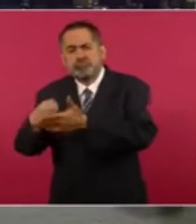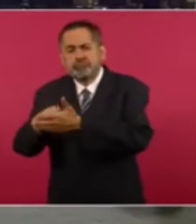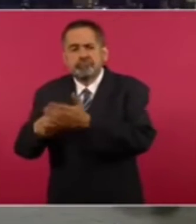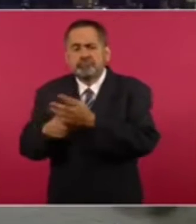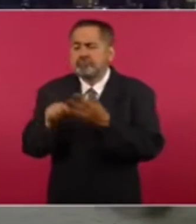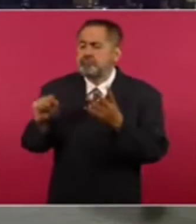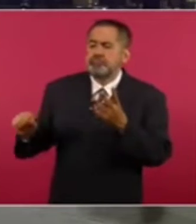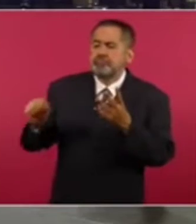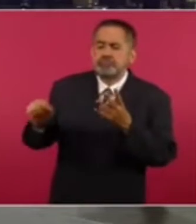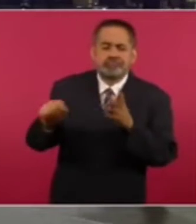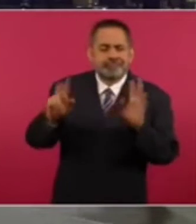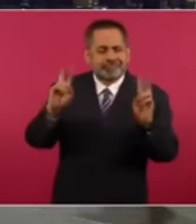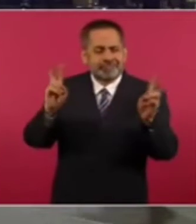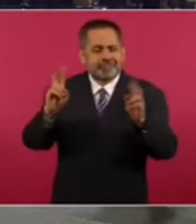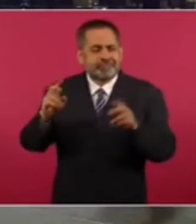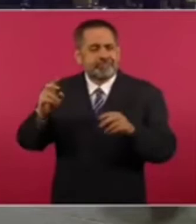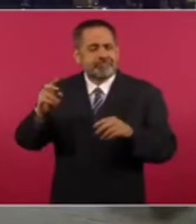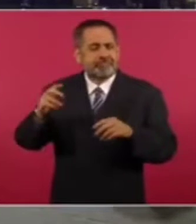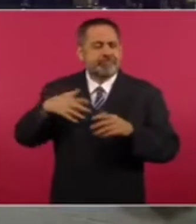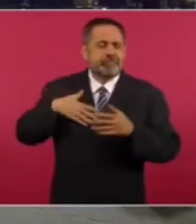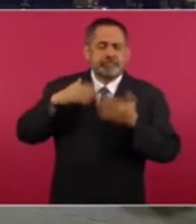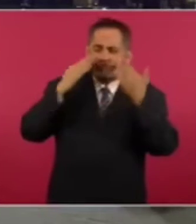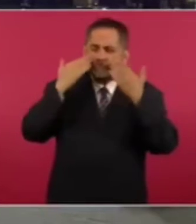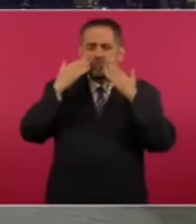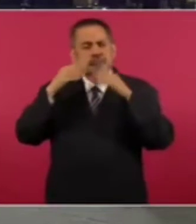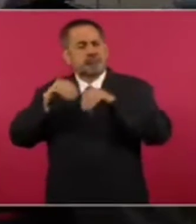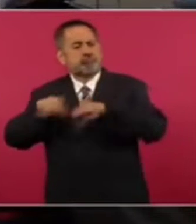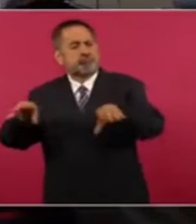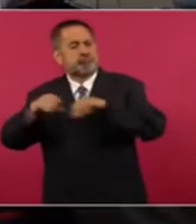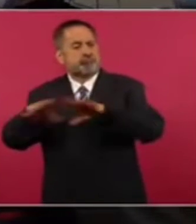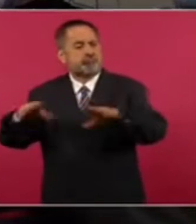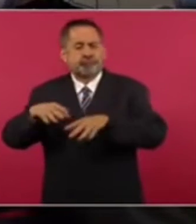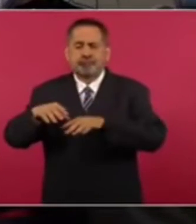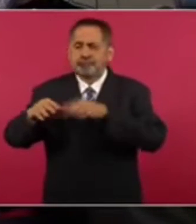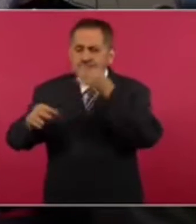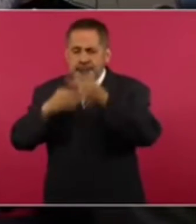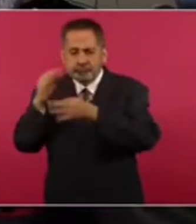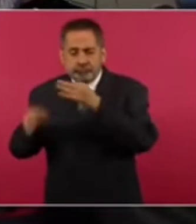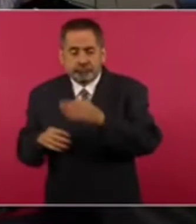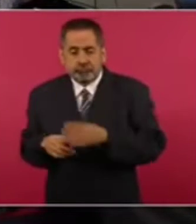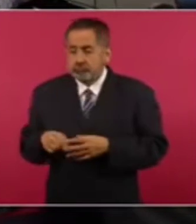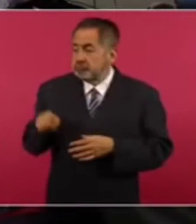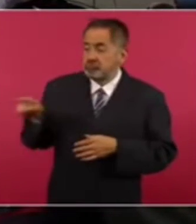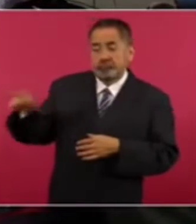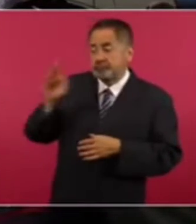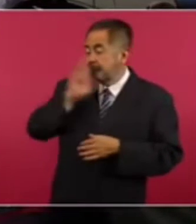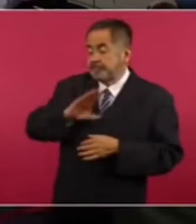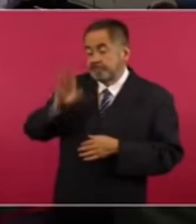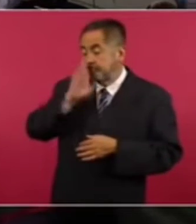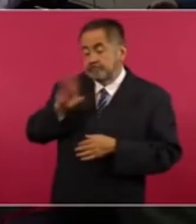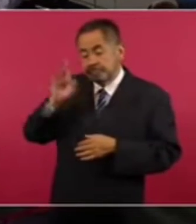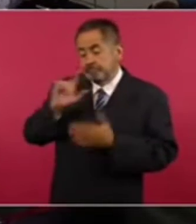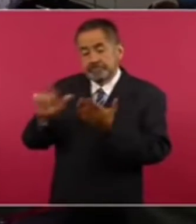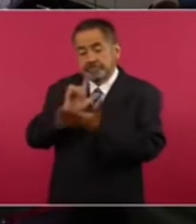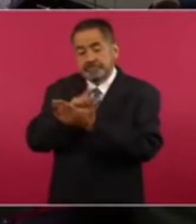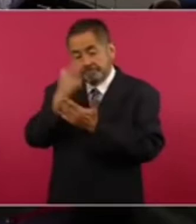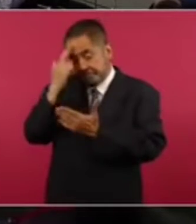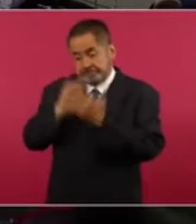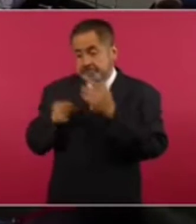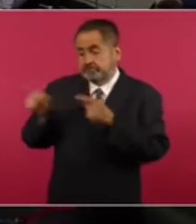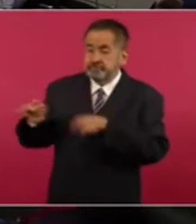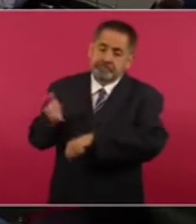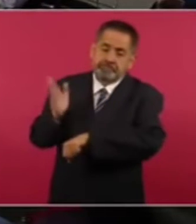otros son de estos llamados influencers, están pues cometiendo algún, bajo el